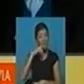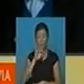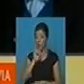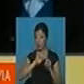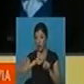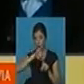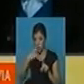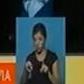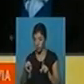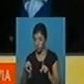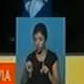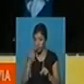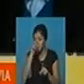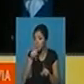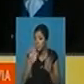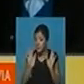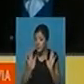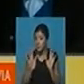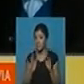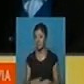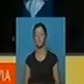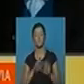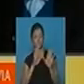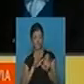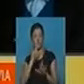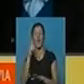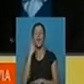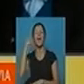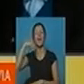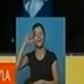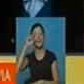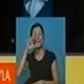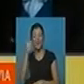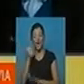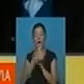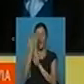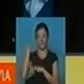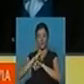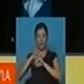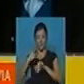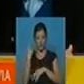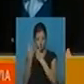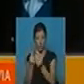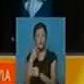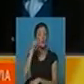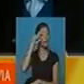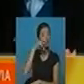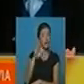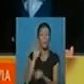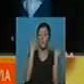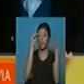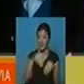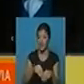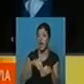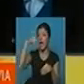Sí, por ejemplo, en el caso de García Linera, en la campaña electoral dijo que si Evo no ganaba, el sol iba a dejar de salir y